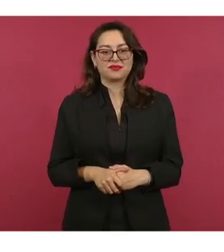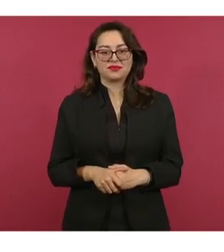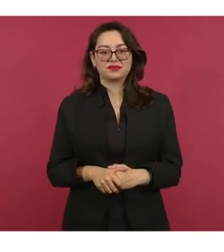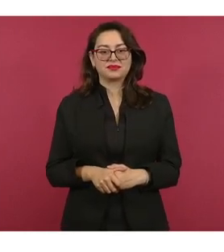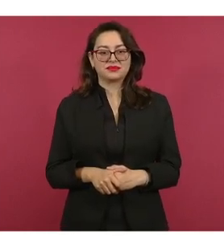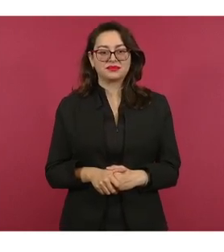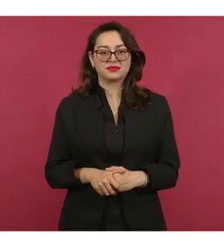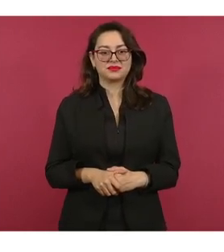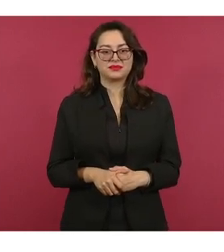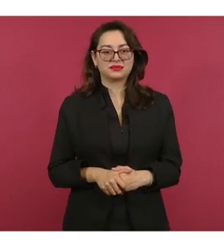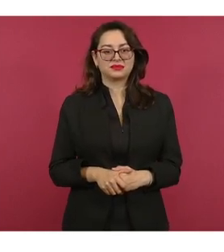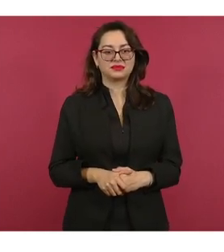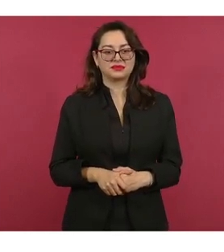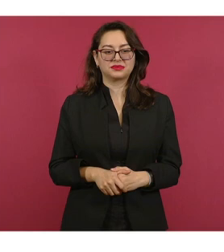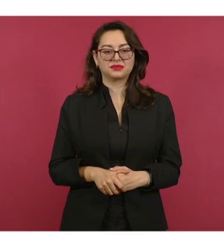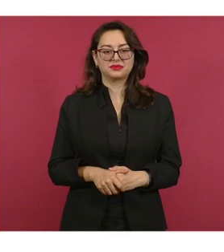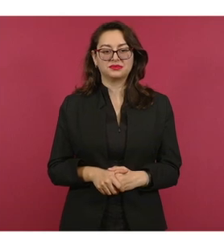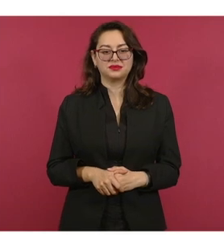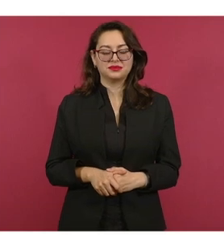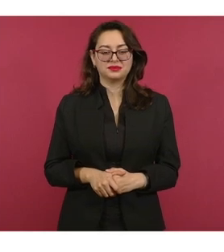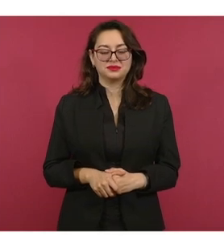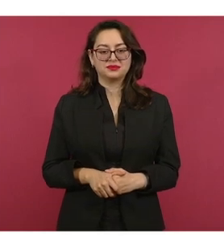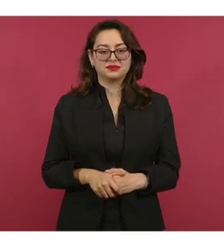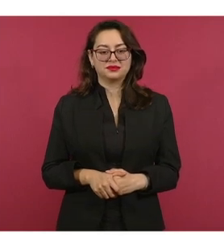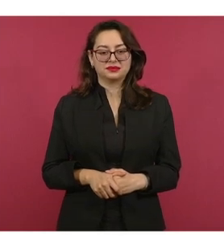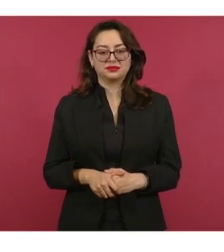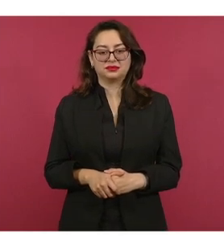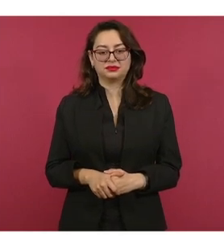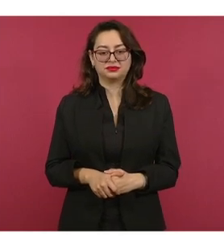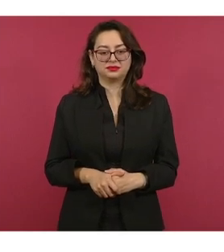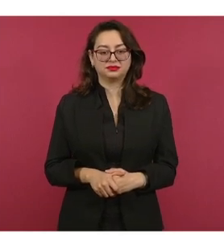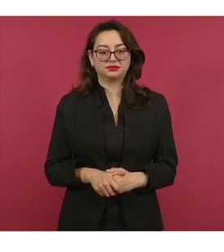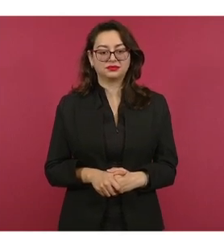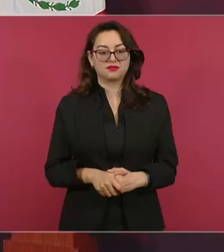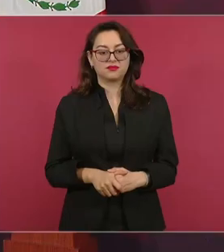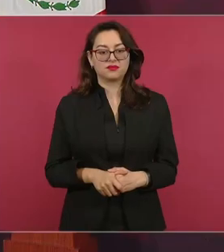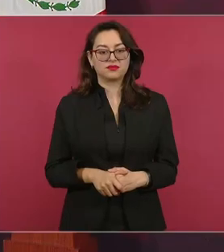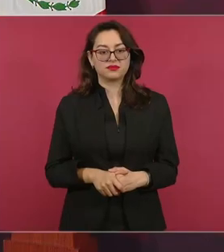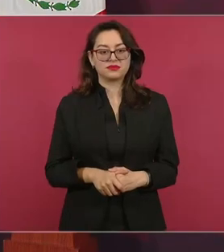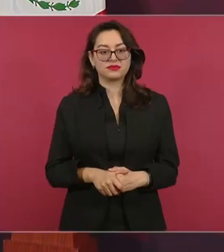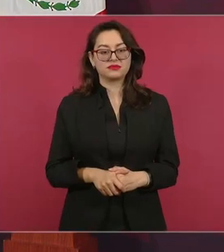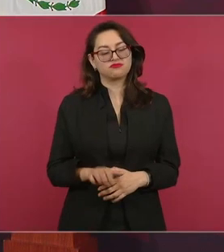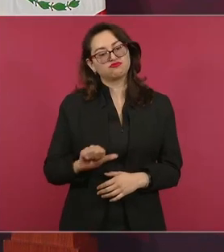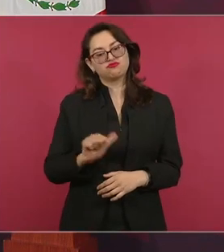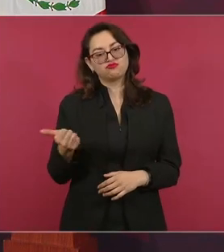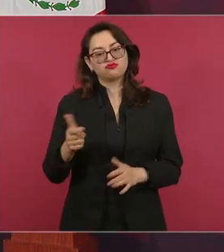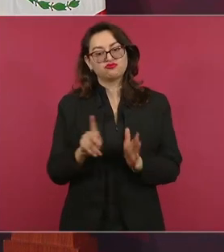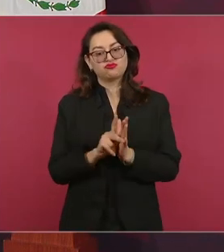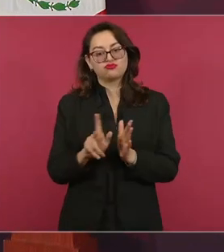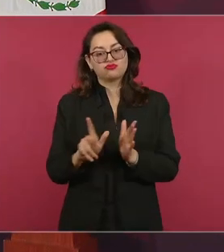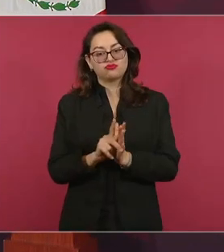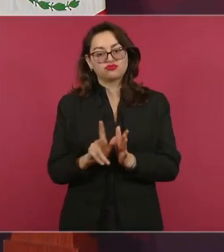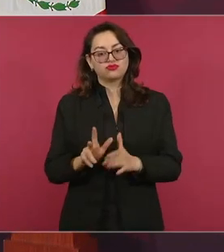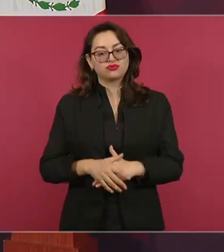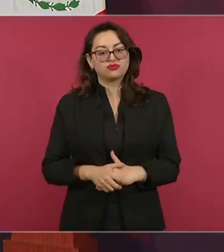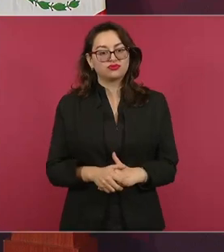No, no, me lo envió. A ver, otro.